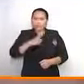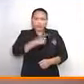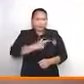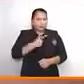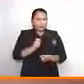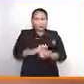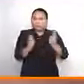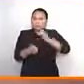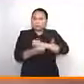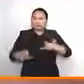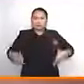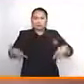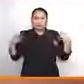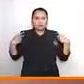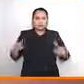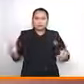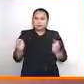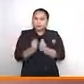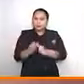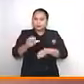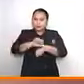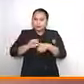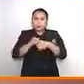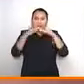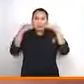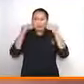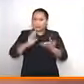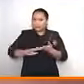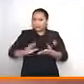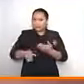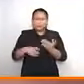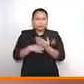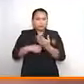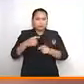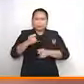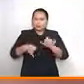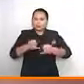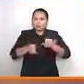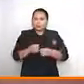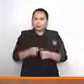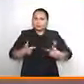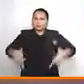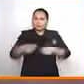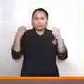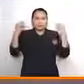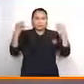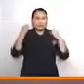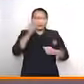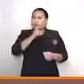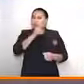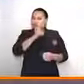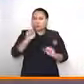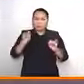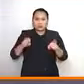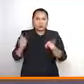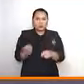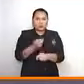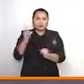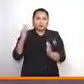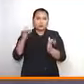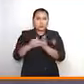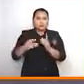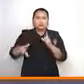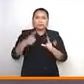vidas junto con Operación Sonrisa. Adquiere tu boleto de jugadita en cualquier punto de venta Loto más cercano y podrías estar ganando hasta 1000 empiras